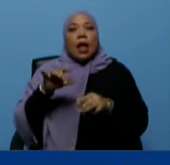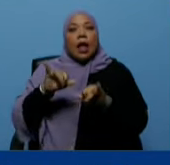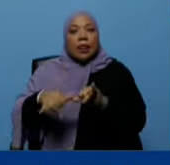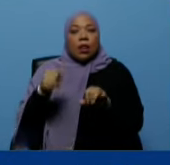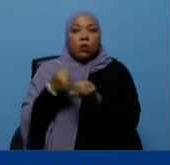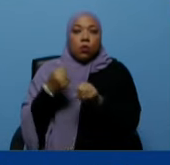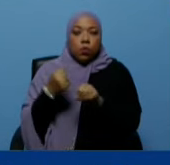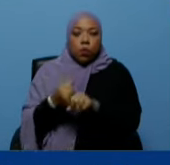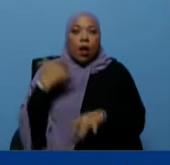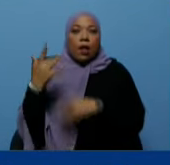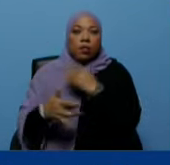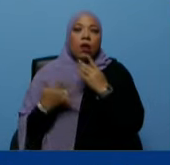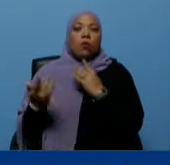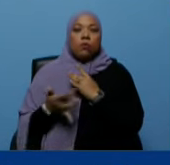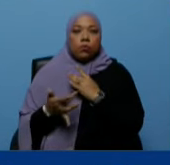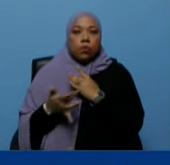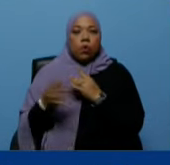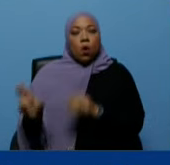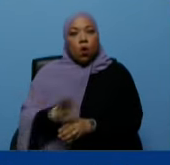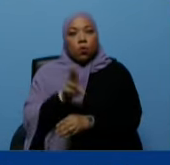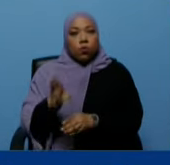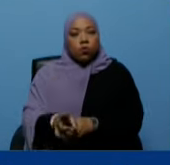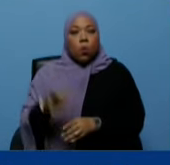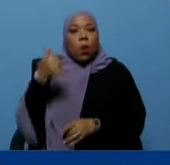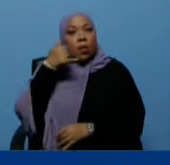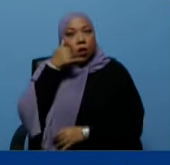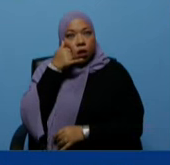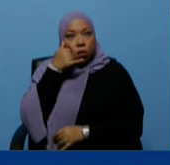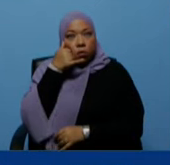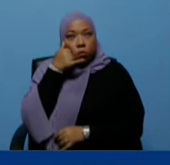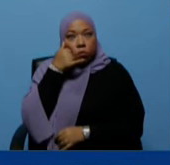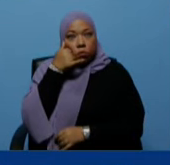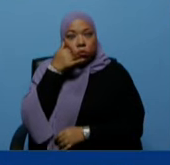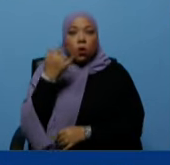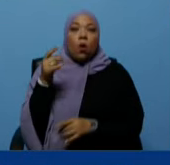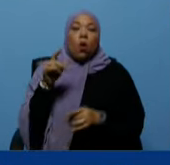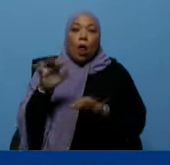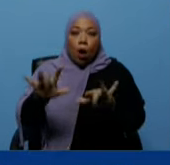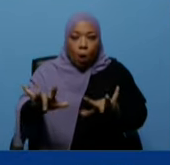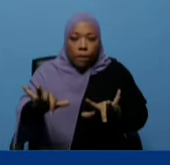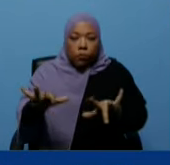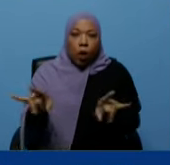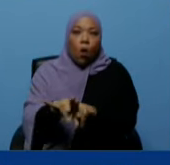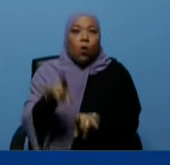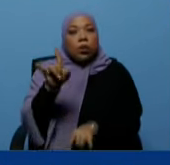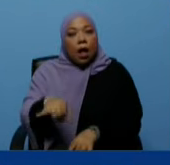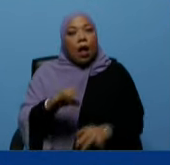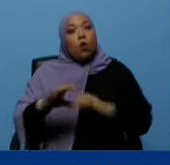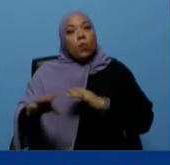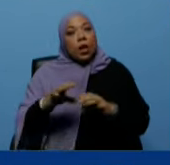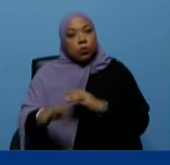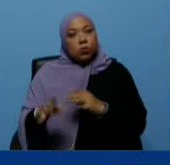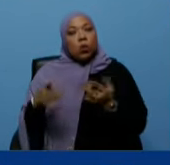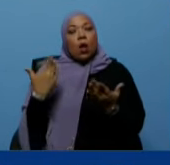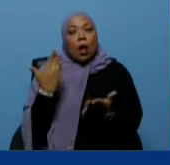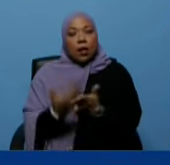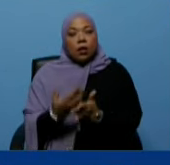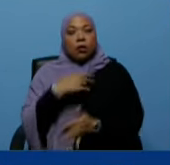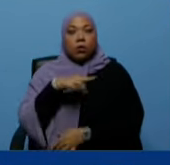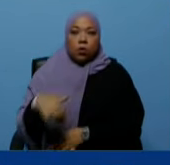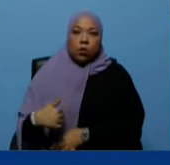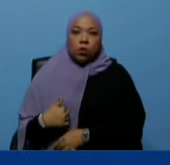herramientas como la tecnología, el uso del teléfono, el uso de una computadora para comunicarse a través